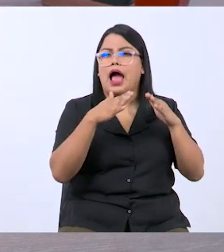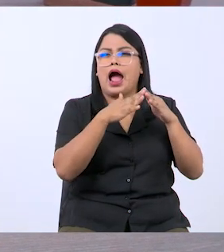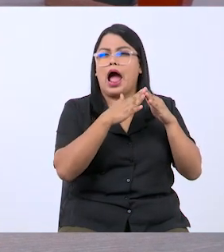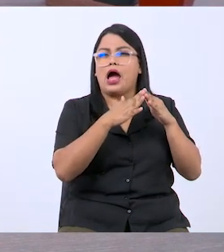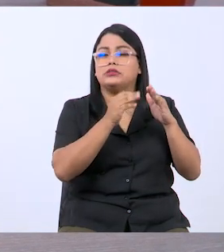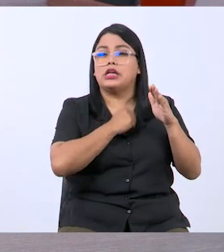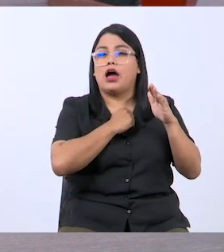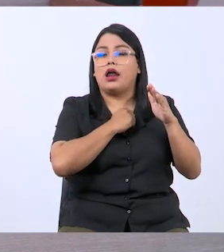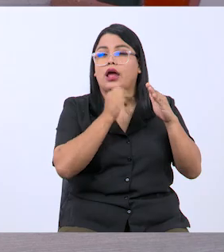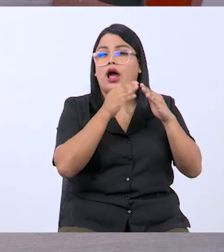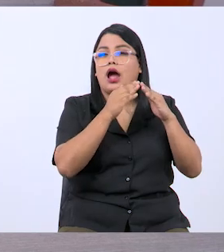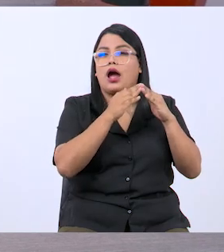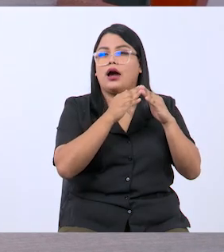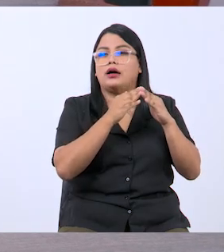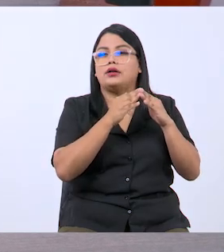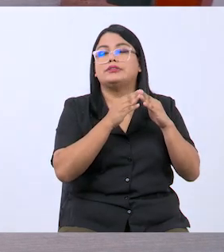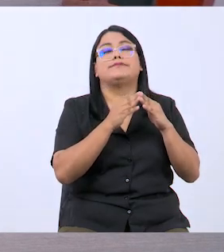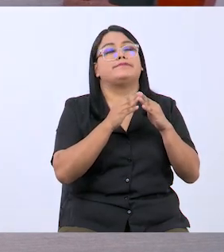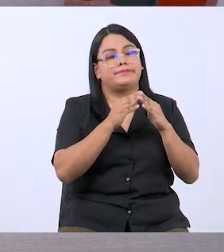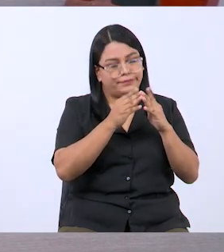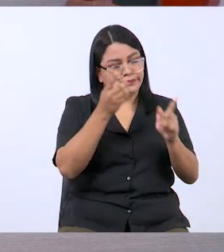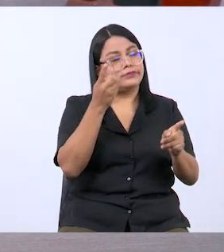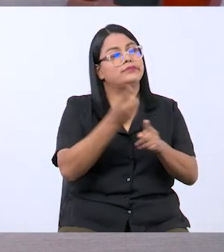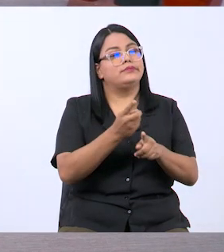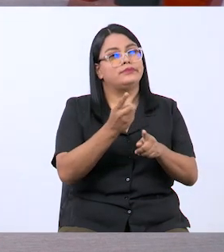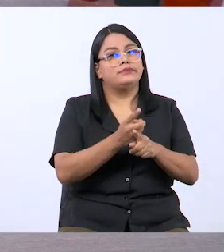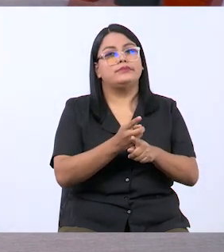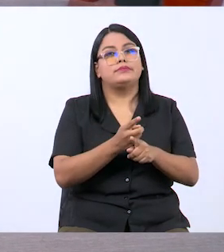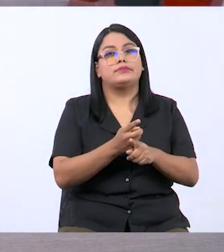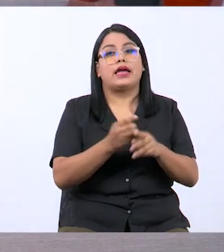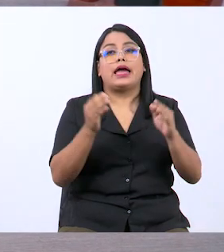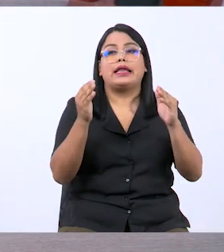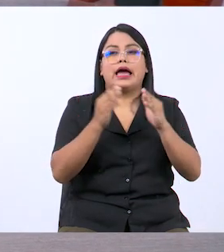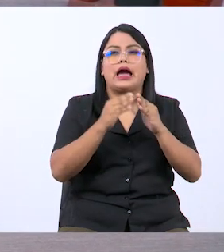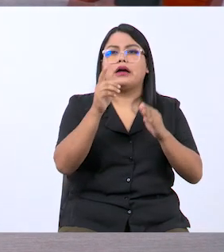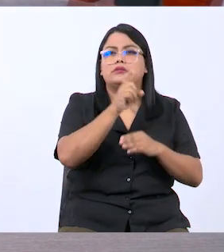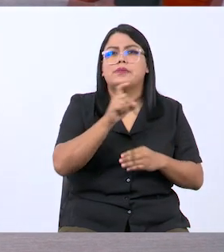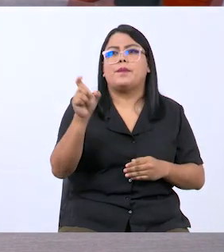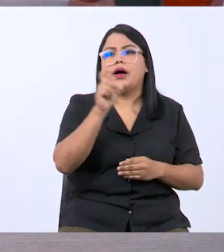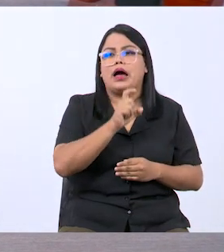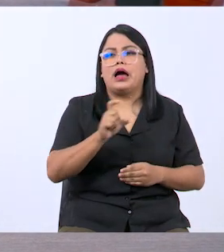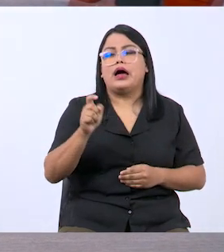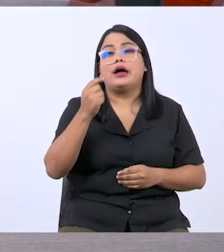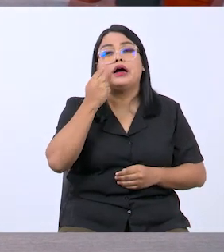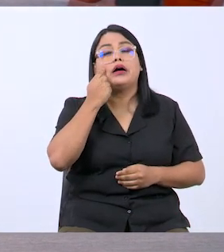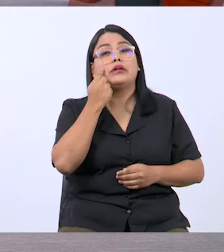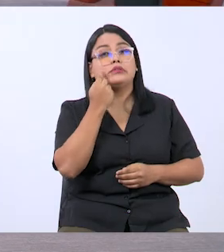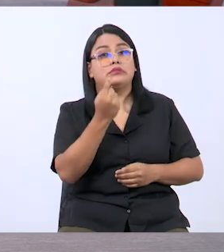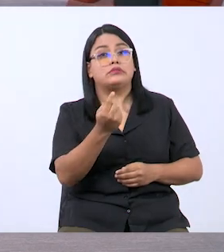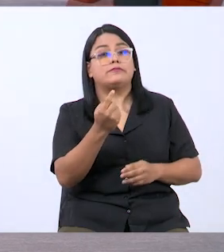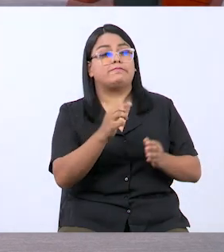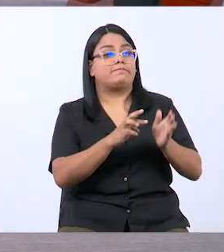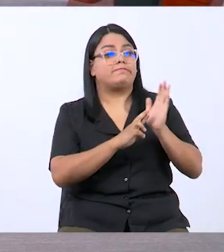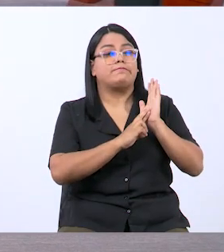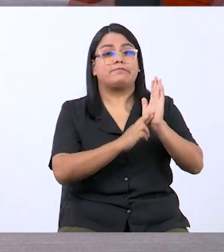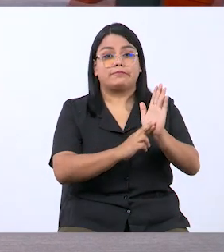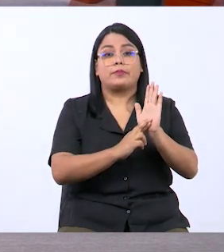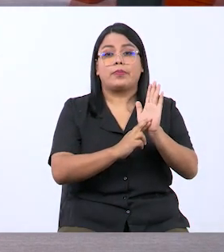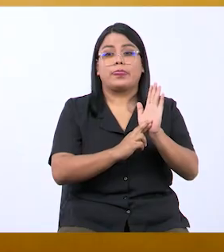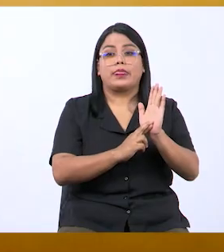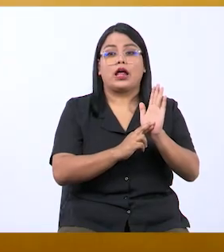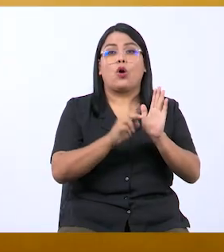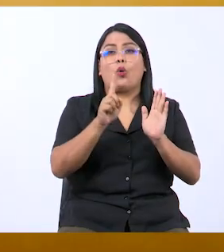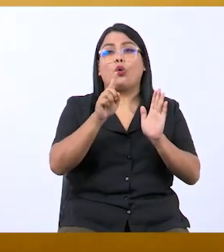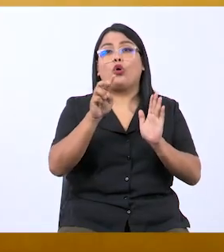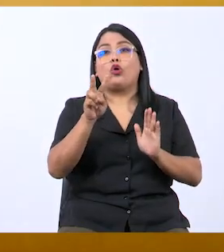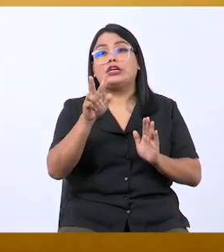casa. Así es. Actividad en casa, perdón. Hay una actividad en casa cada semana. Esta actividad se presenta tanto